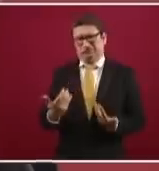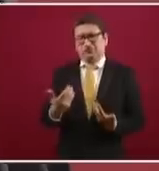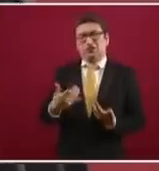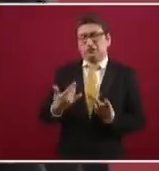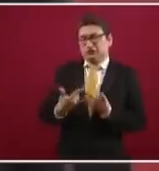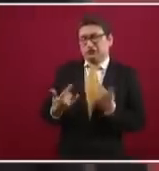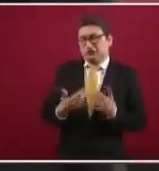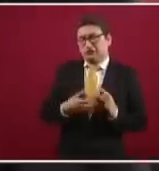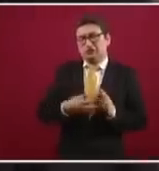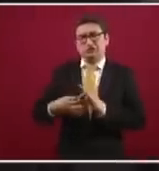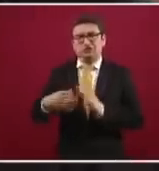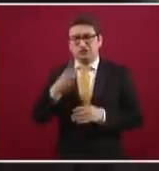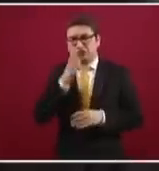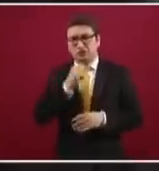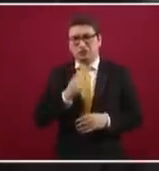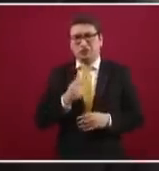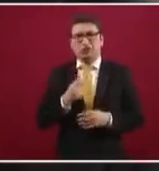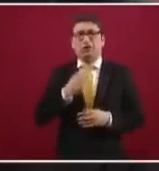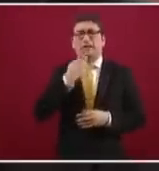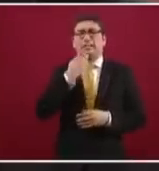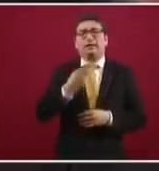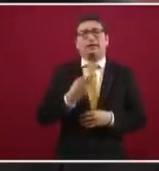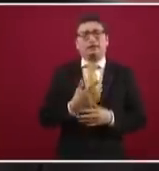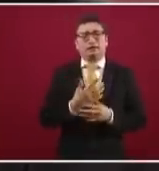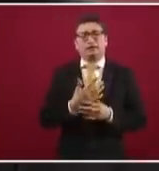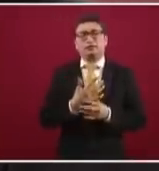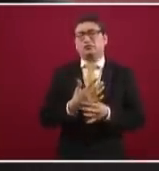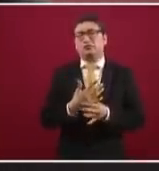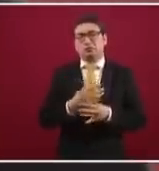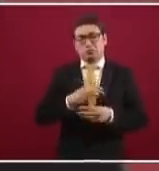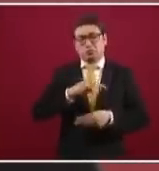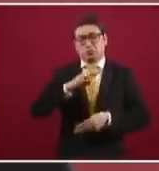que en un mundo globalizado